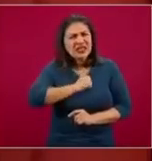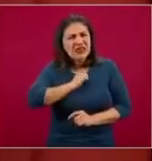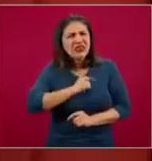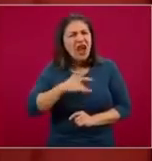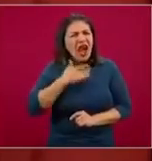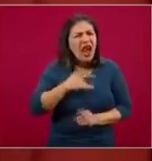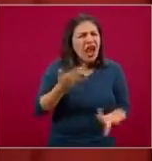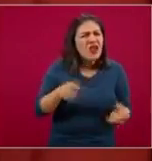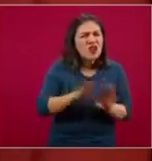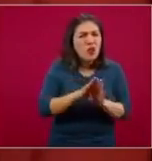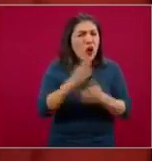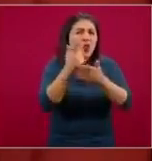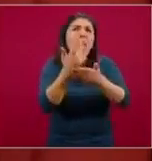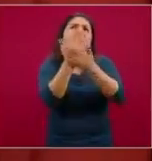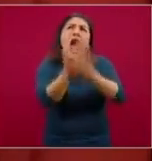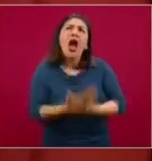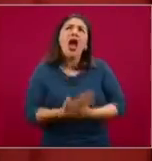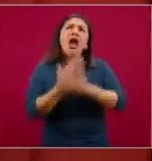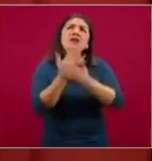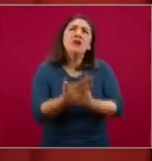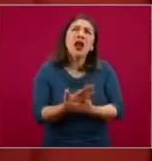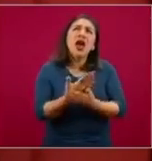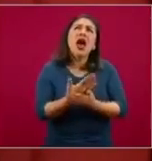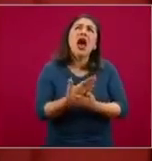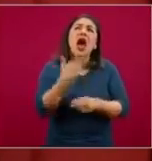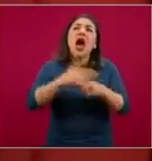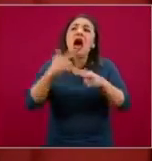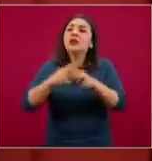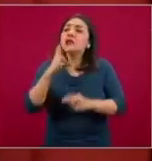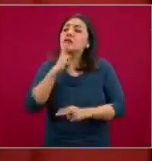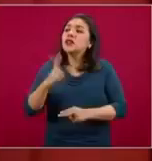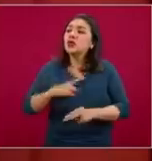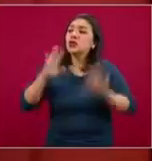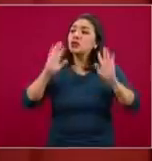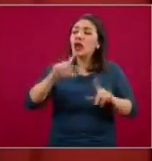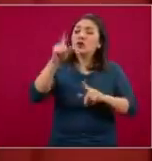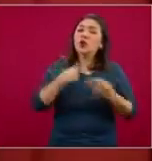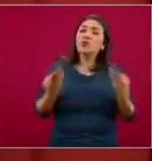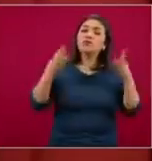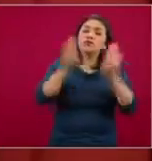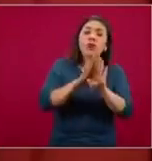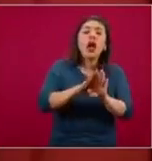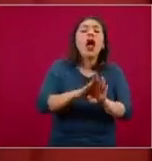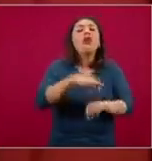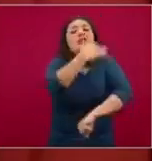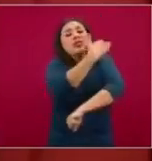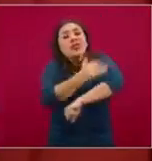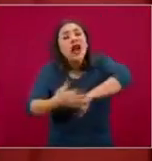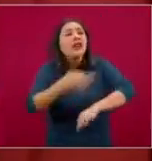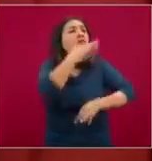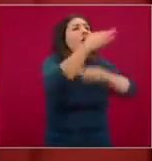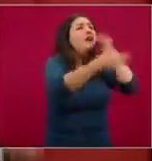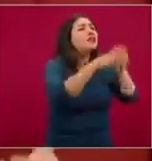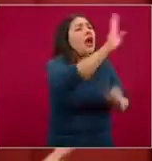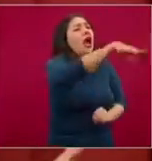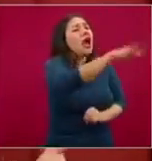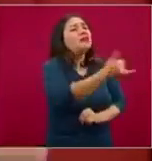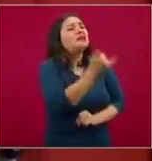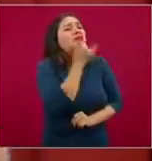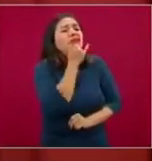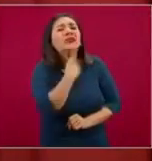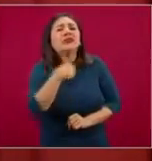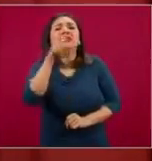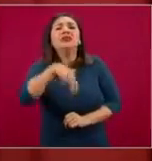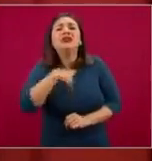su resultado para aislarse y para avisarle a todos sus contactos que haya tenido 2 días antes